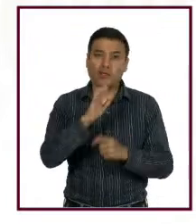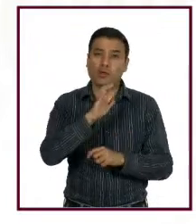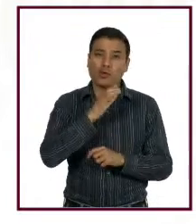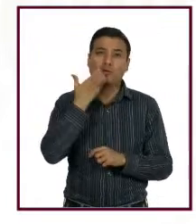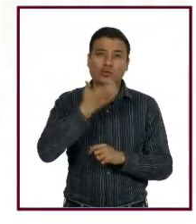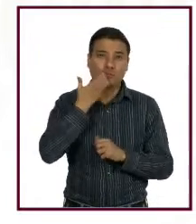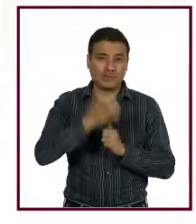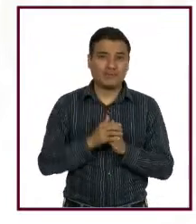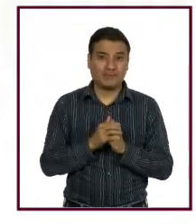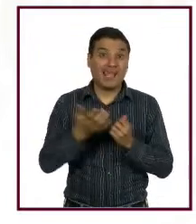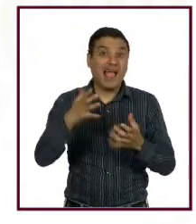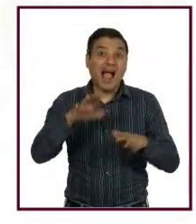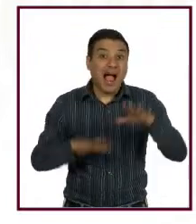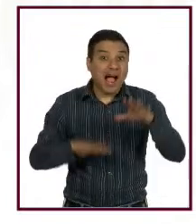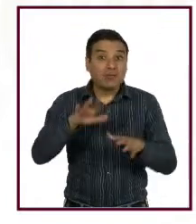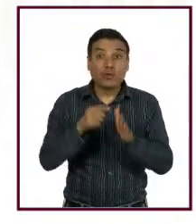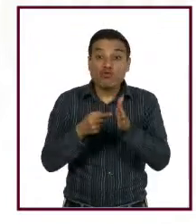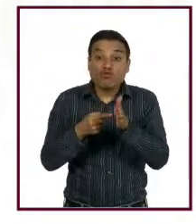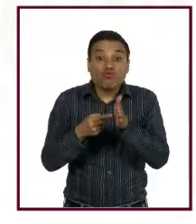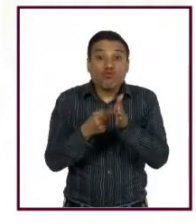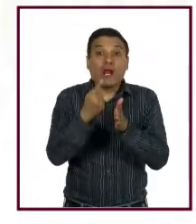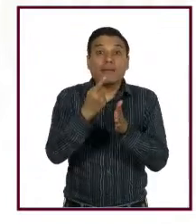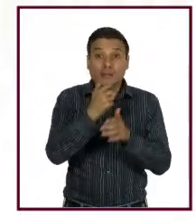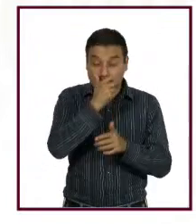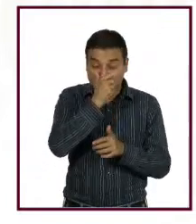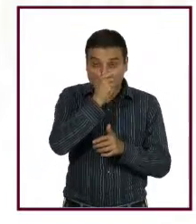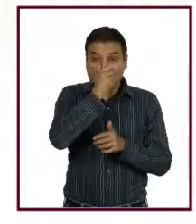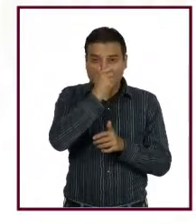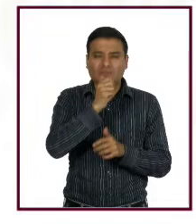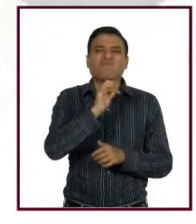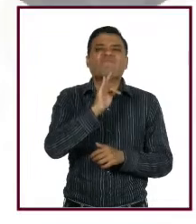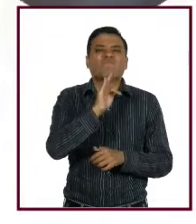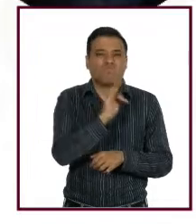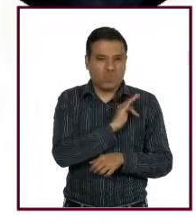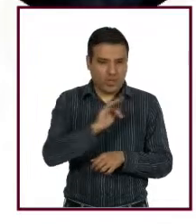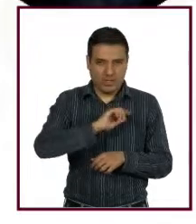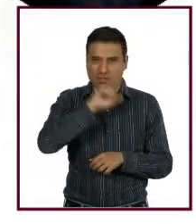sola ocasión pudiera causar la muerte súbita.